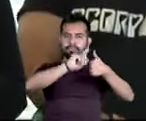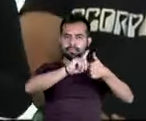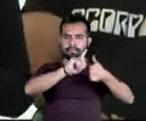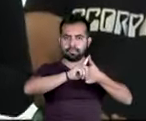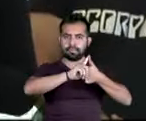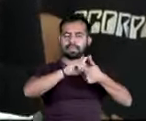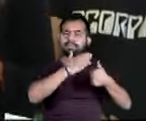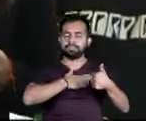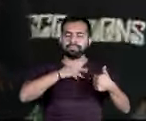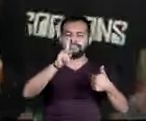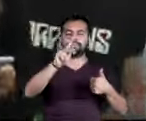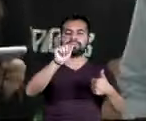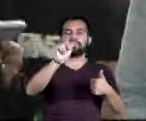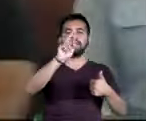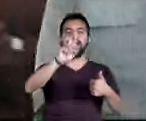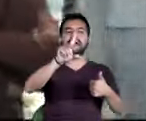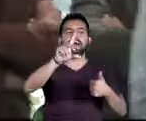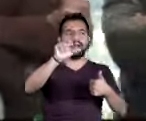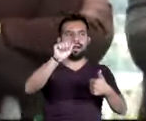Carla, por favor.